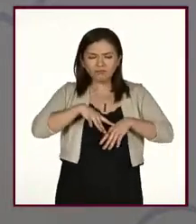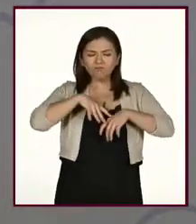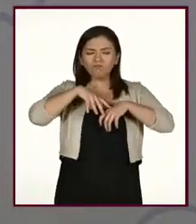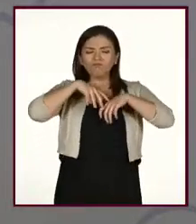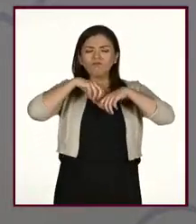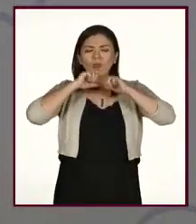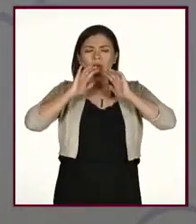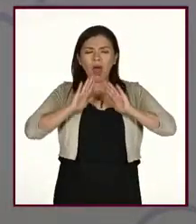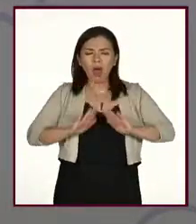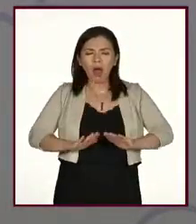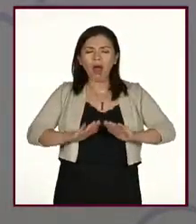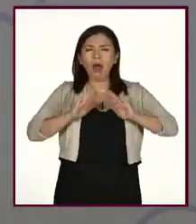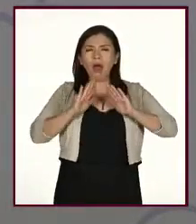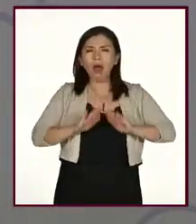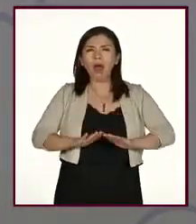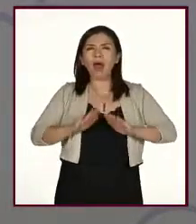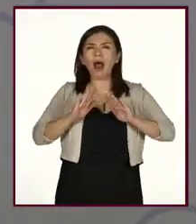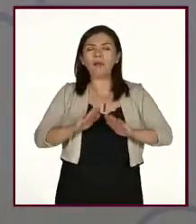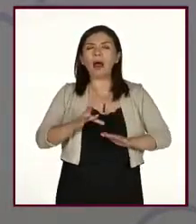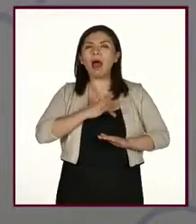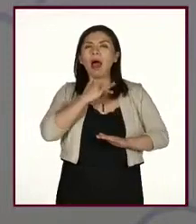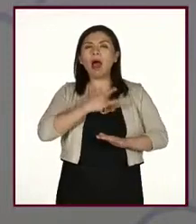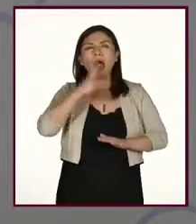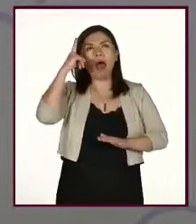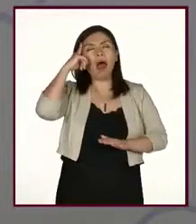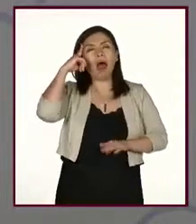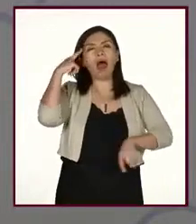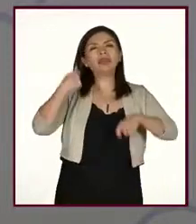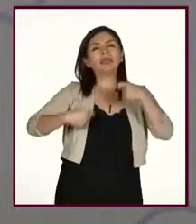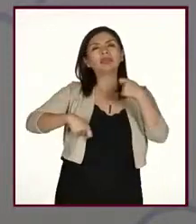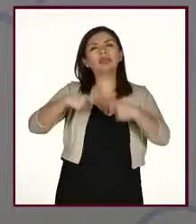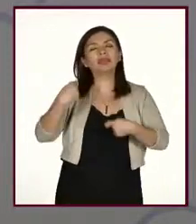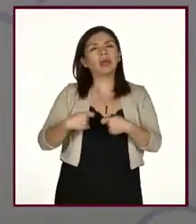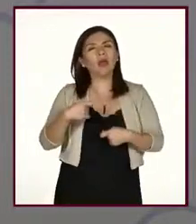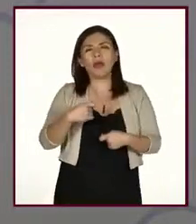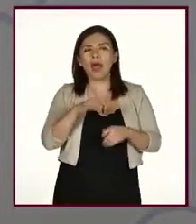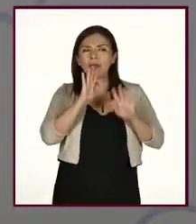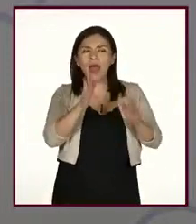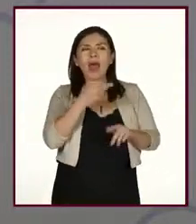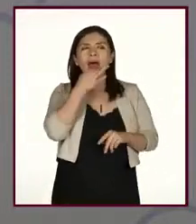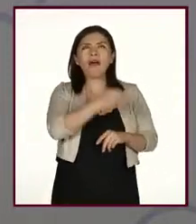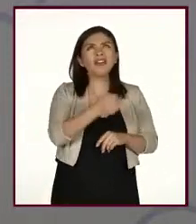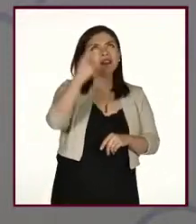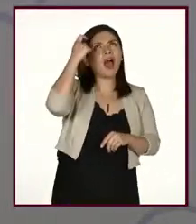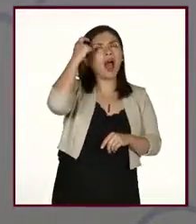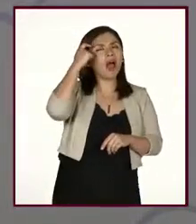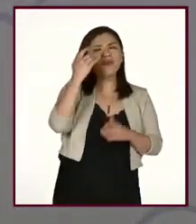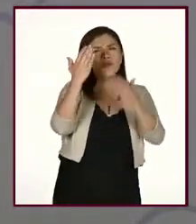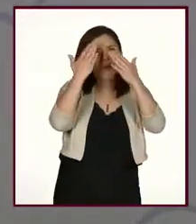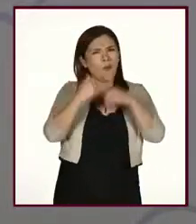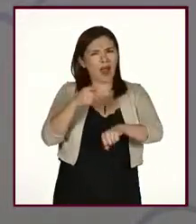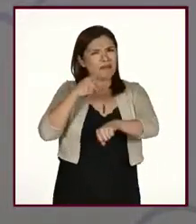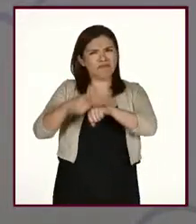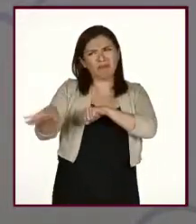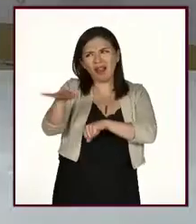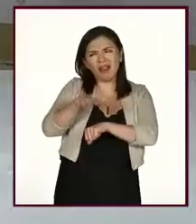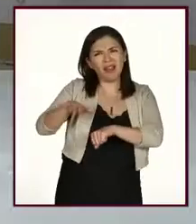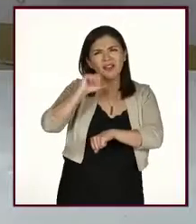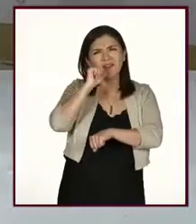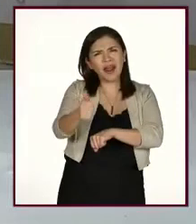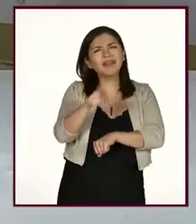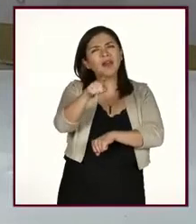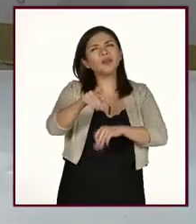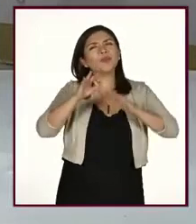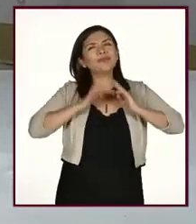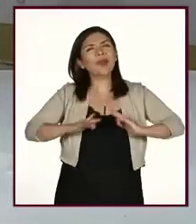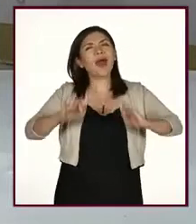con calma, pues es activar el sistema parasimpático, decirle, oye, no hay riesgo, no hay peligro, entonces tranquilo. Tranquilo. Y ¿sí?